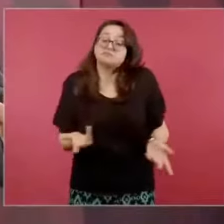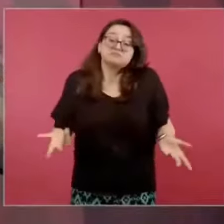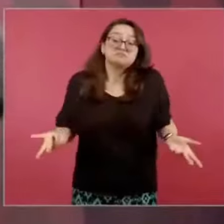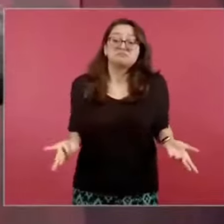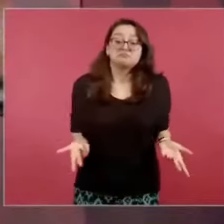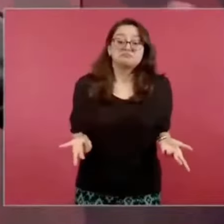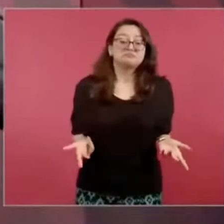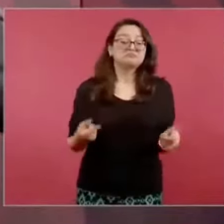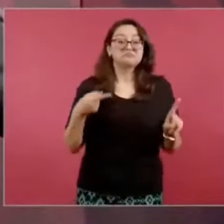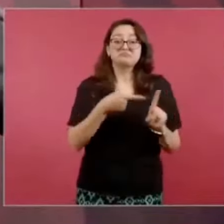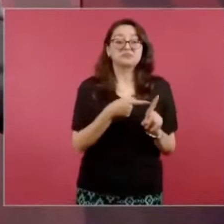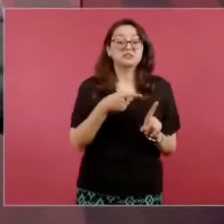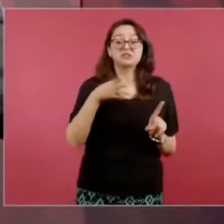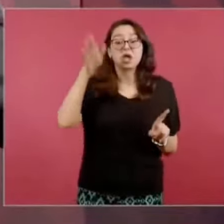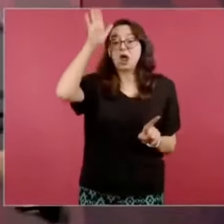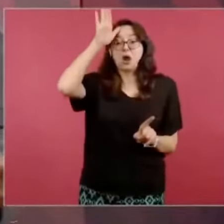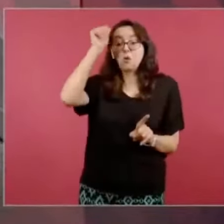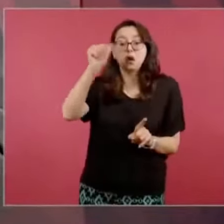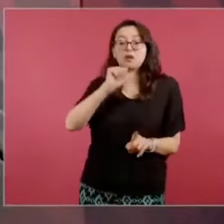nada más.